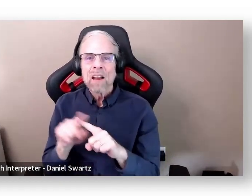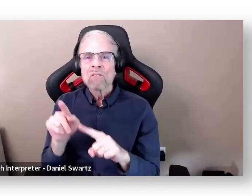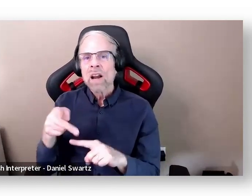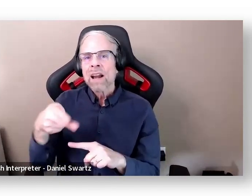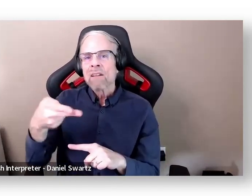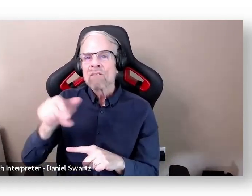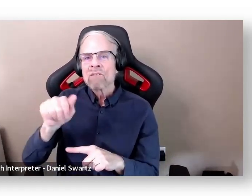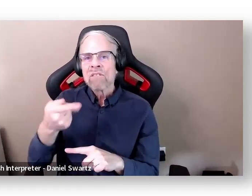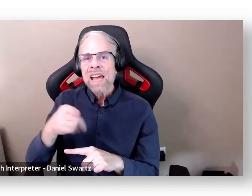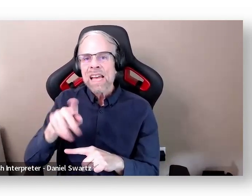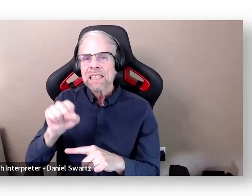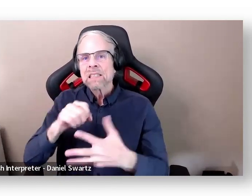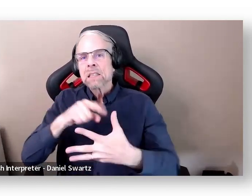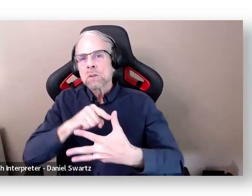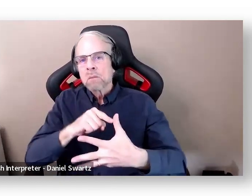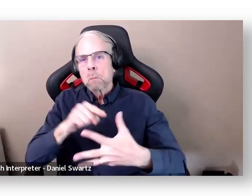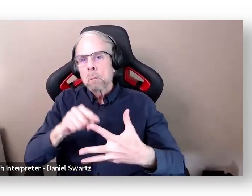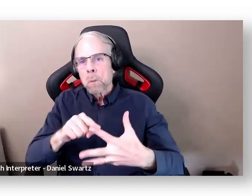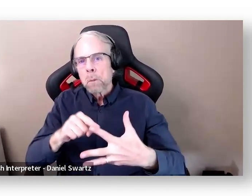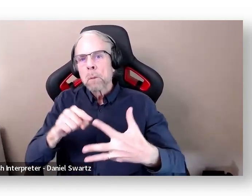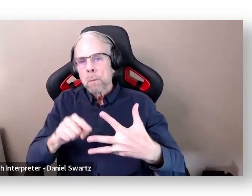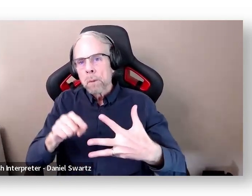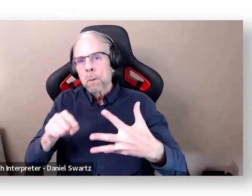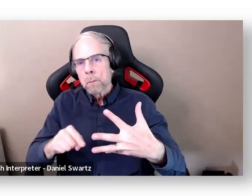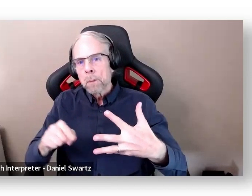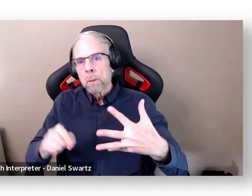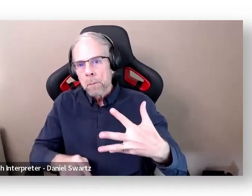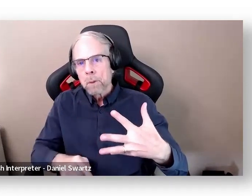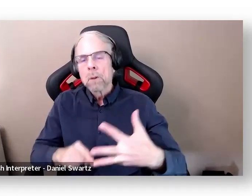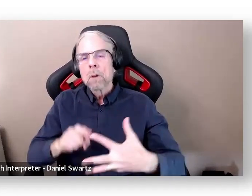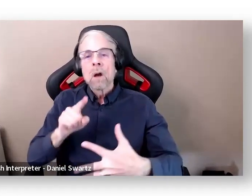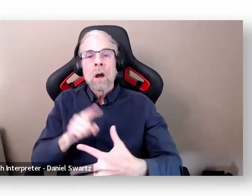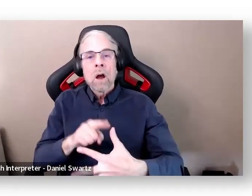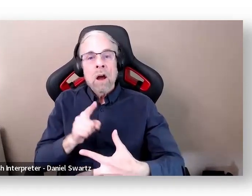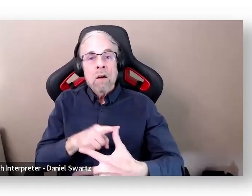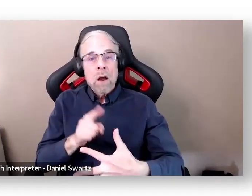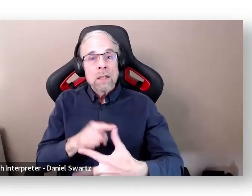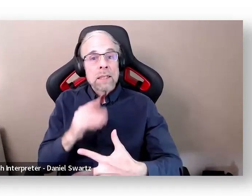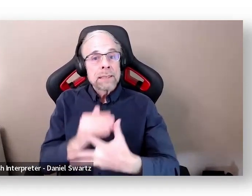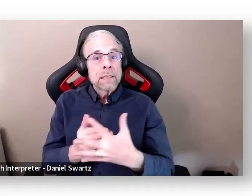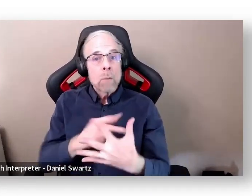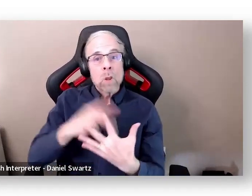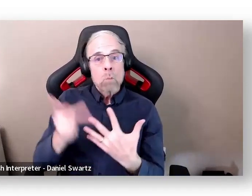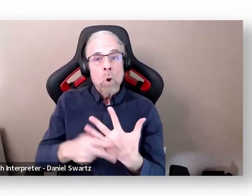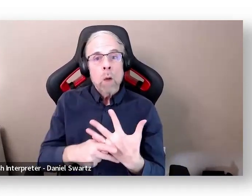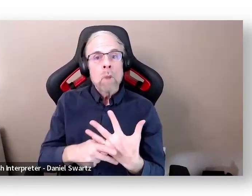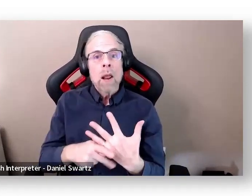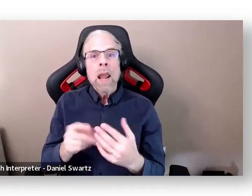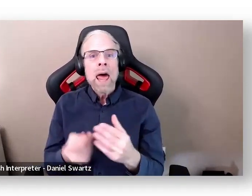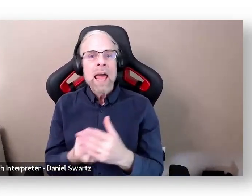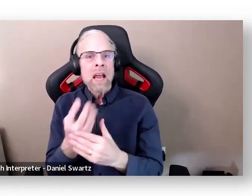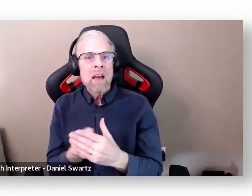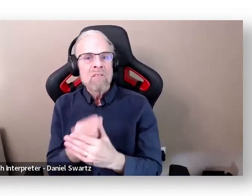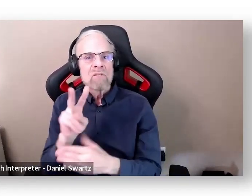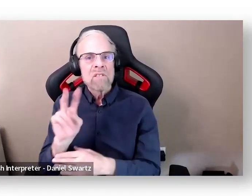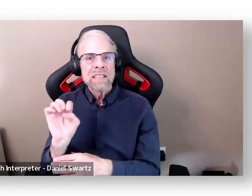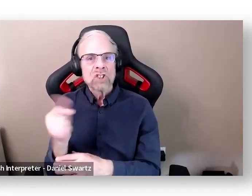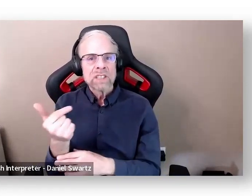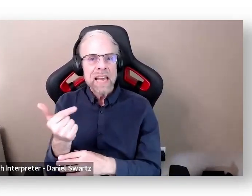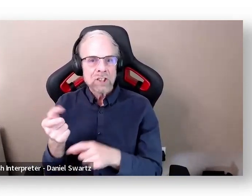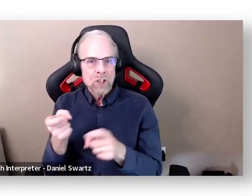estar platicando en ciertas fases. Primero voy a platicar sobre los programas